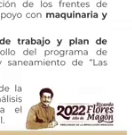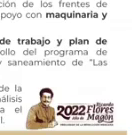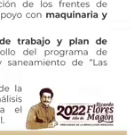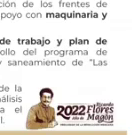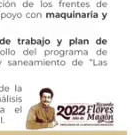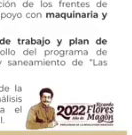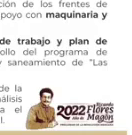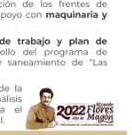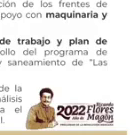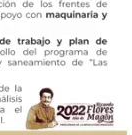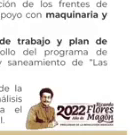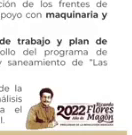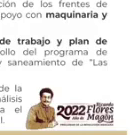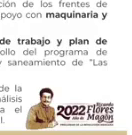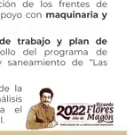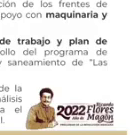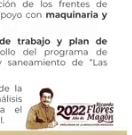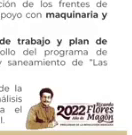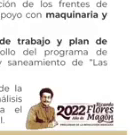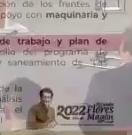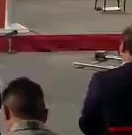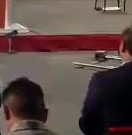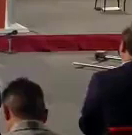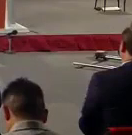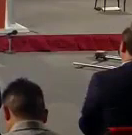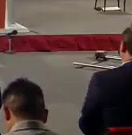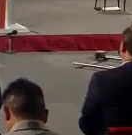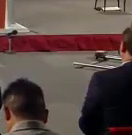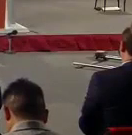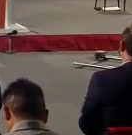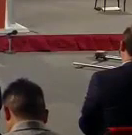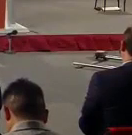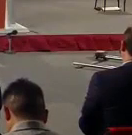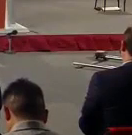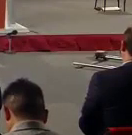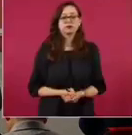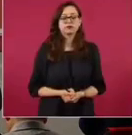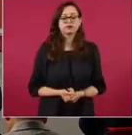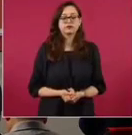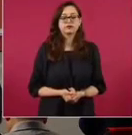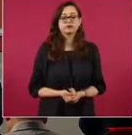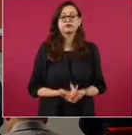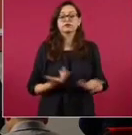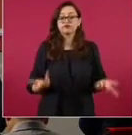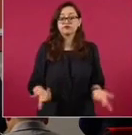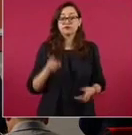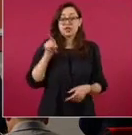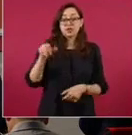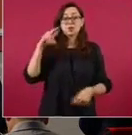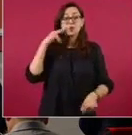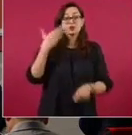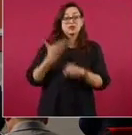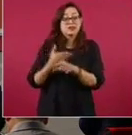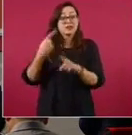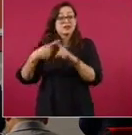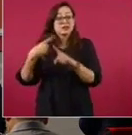que tener una incidencia y un trabajo con las autoridades municipales, la del estado de Veracruz y la federación.